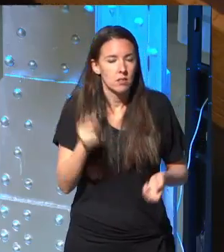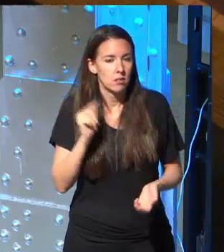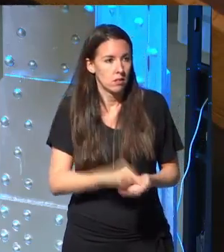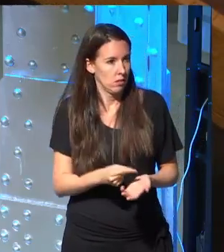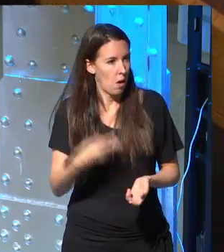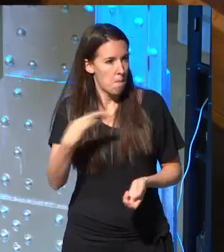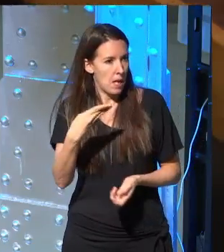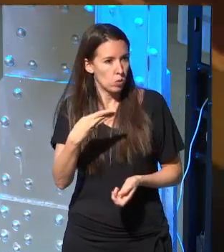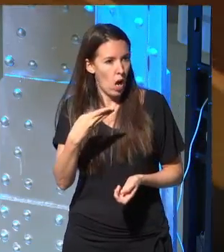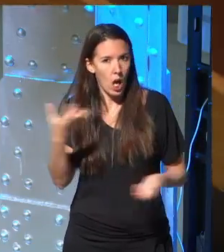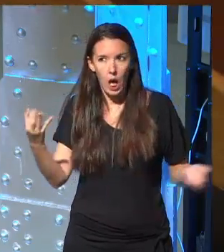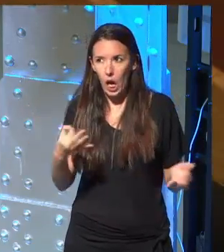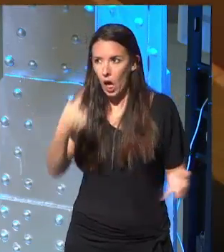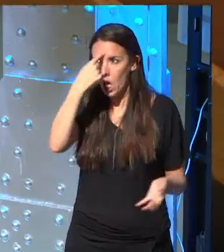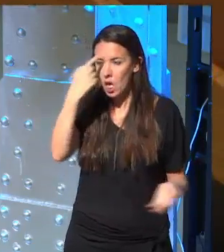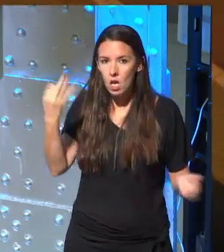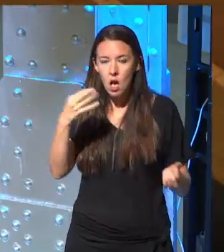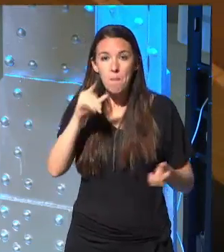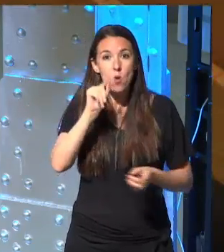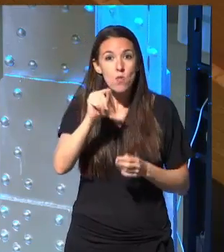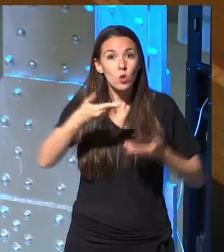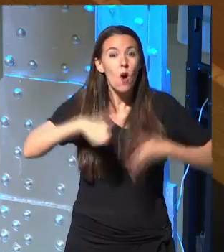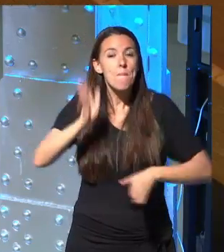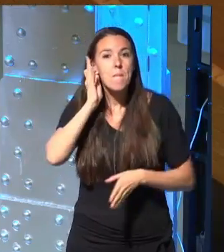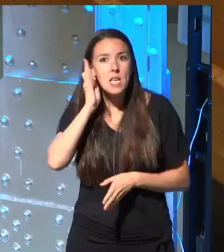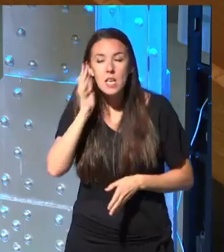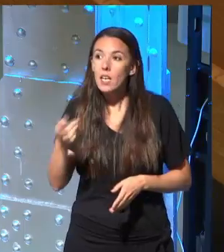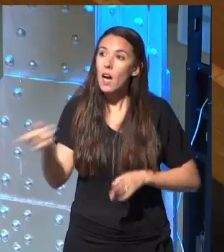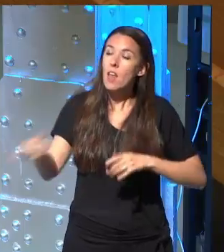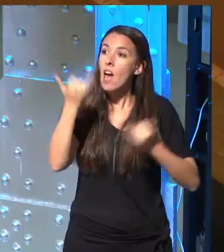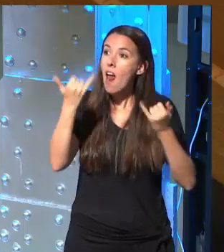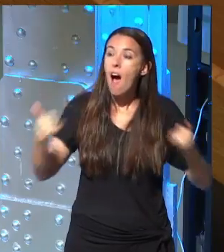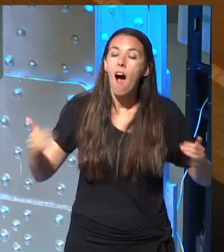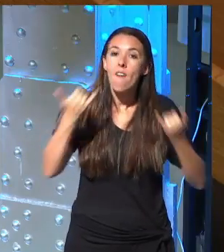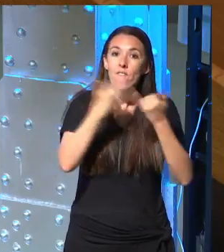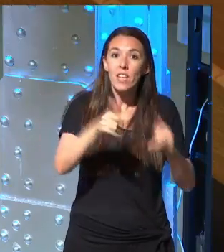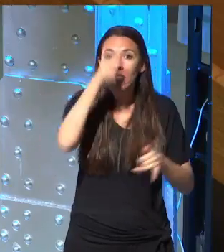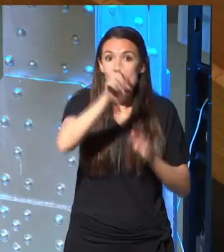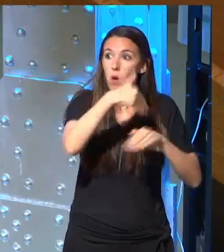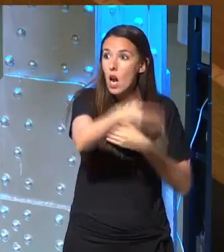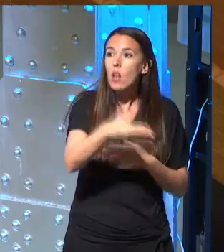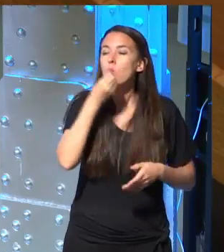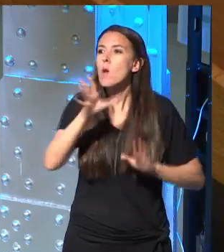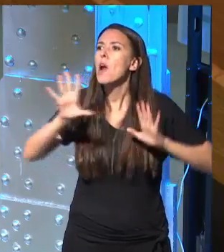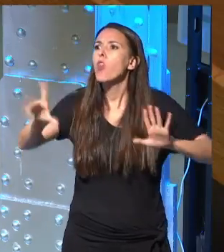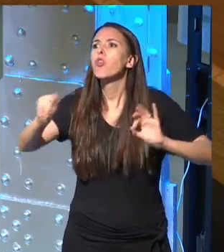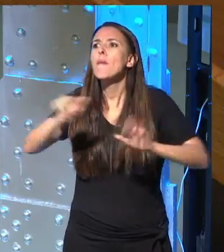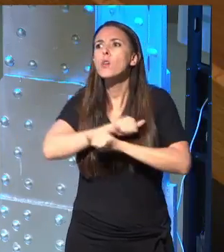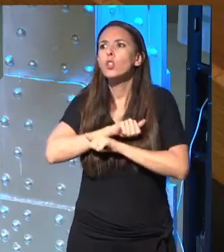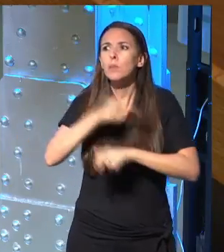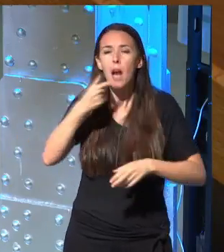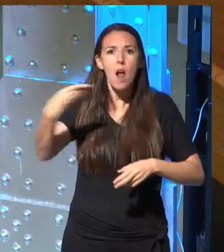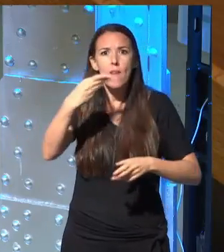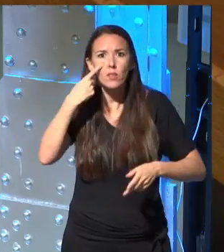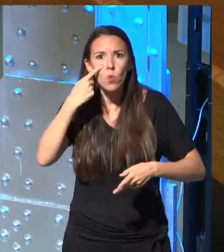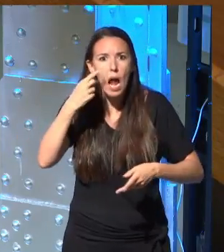Inmediatamente yo, Bartual. Pero es que al minuto llega mi hija, ¿nos vas a llevar a las fiestas del pueblo del lado? Sí. Bueno, pero en 10 minutos que estamos con